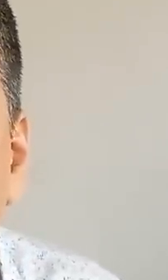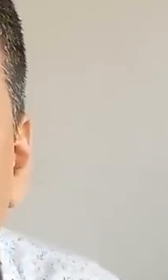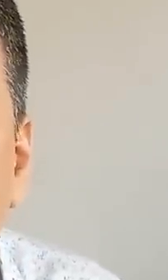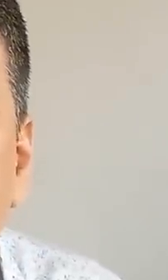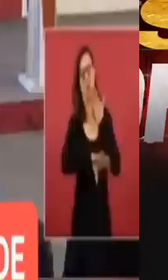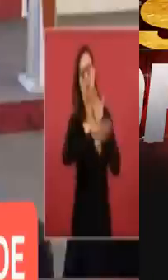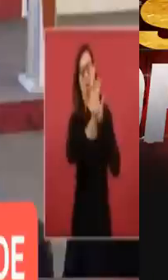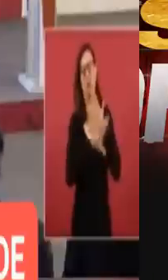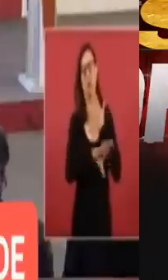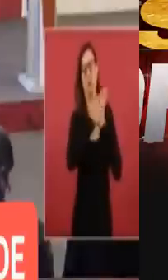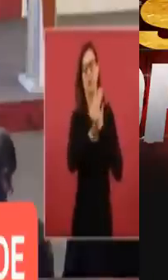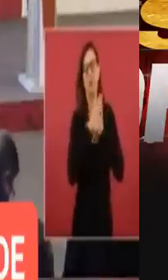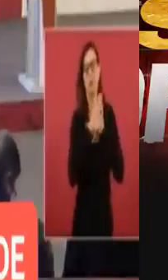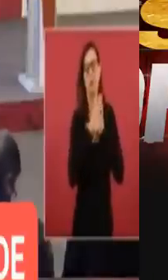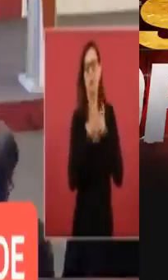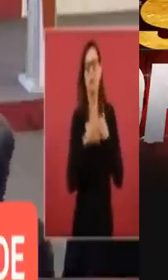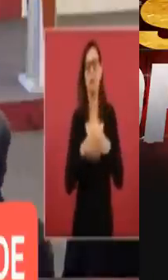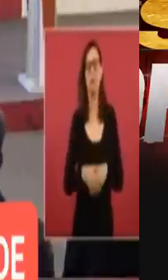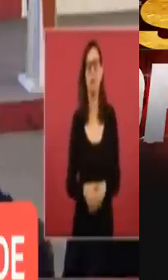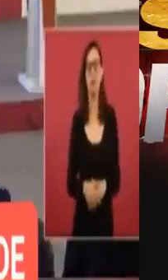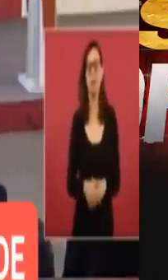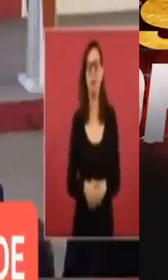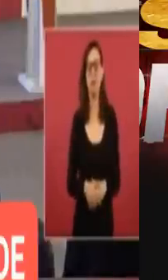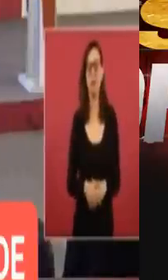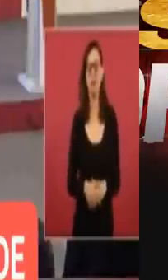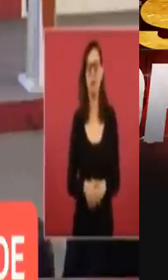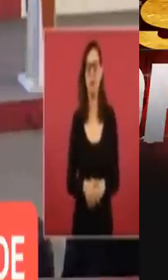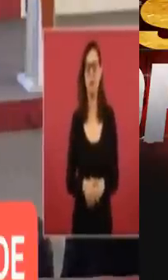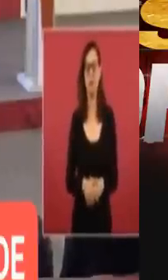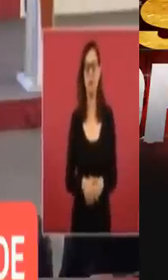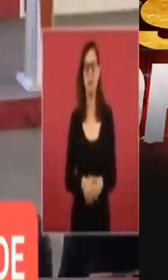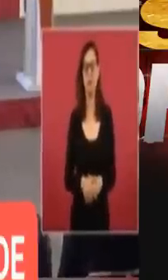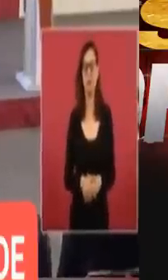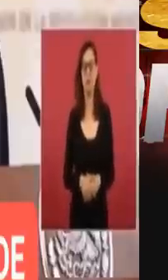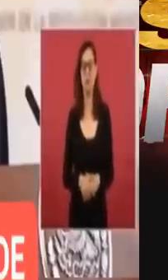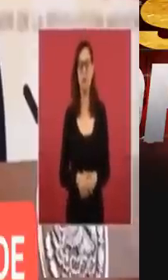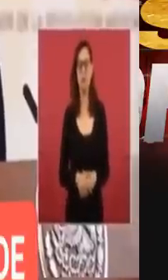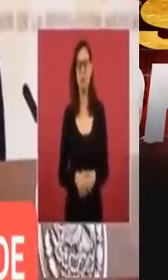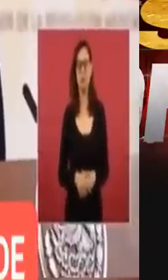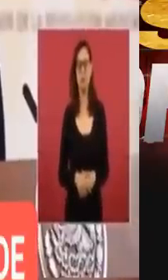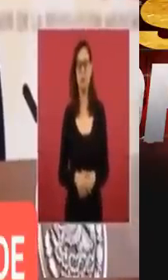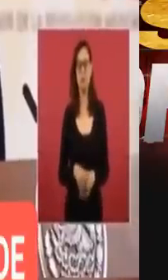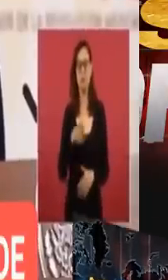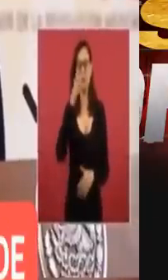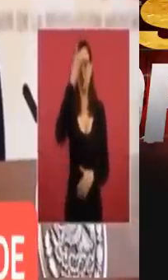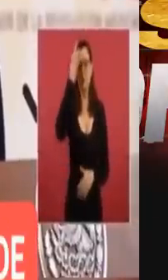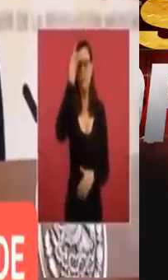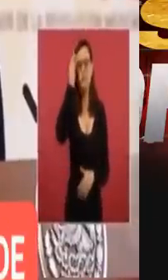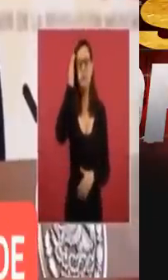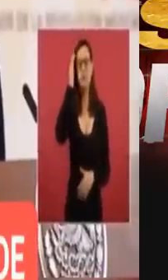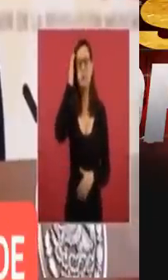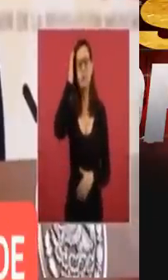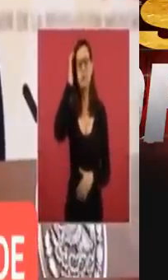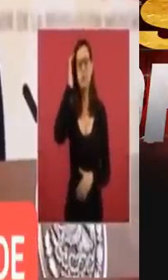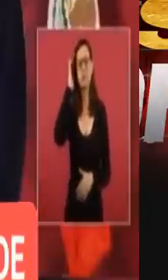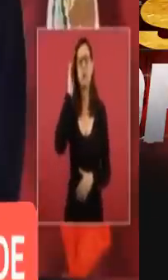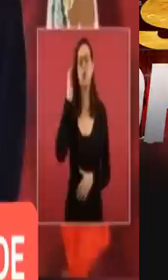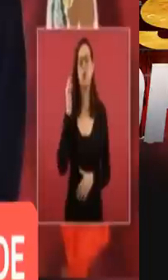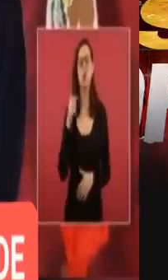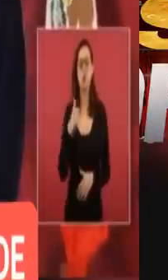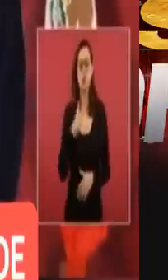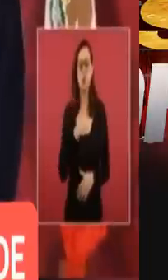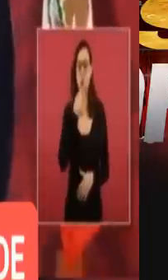de nuestro canal. Por un instante voy a decir que le mando